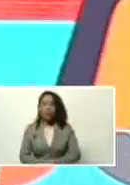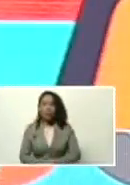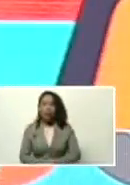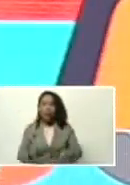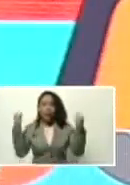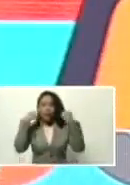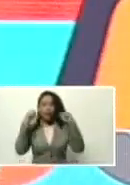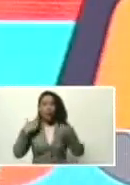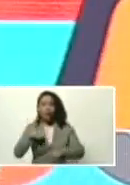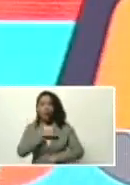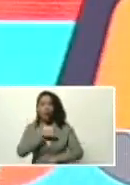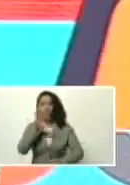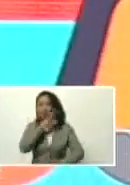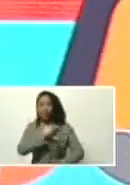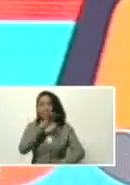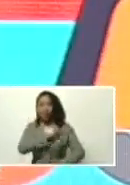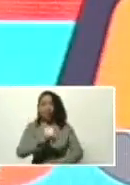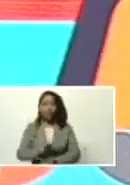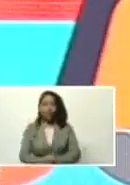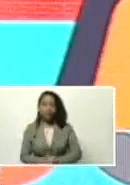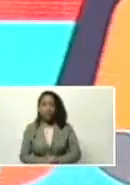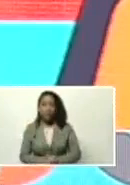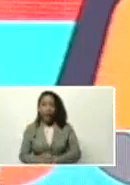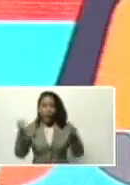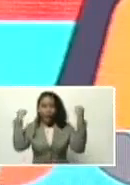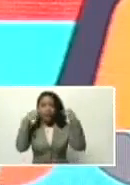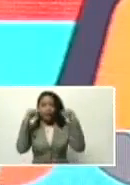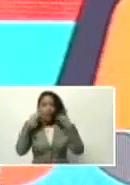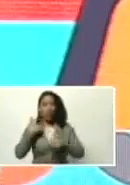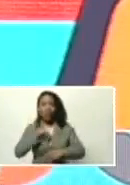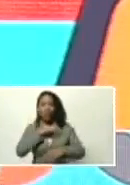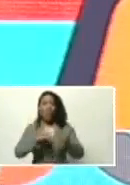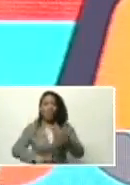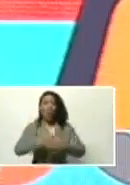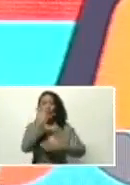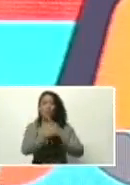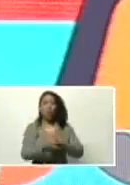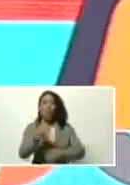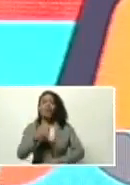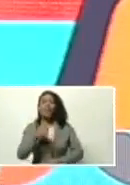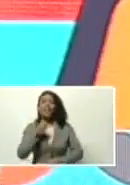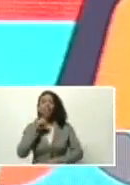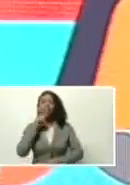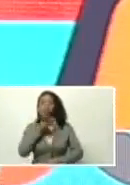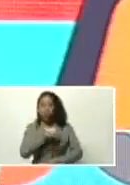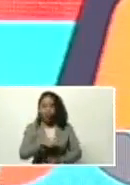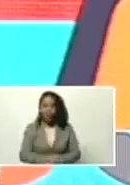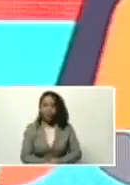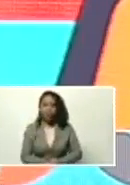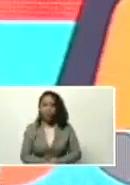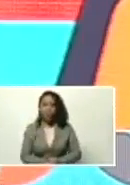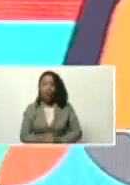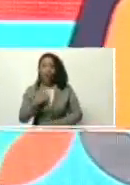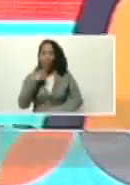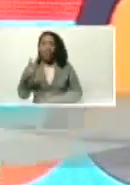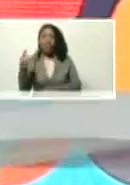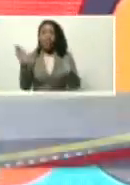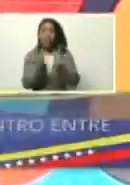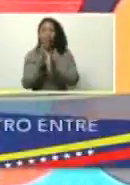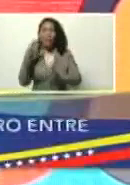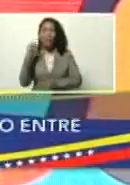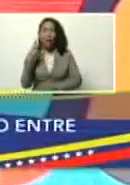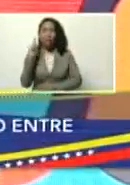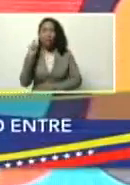de nuestro socialismo, el beneficio de nuestro proyecto histórico, dice San Martín.